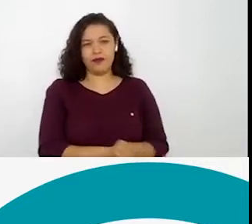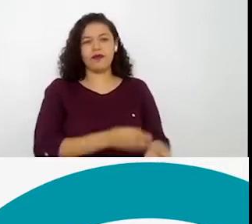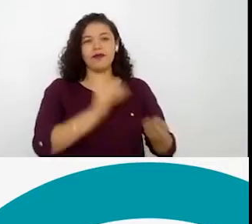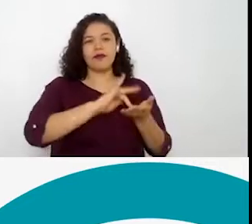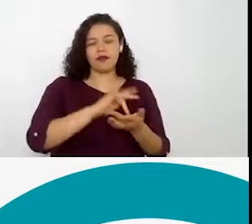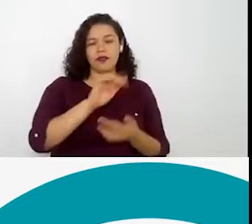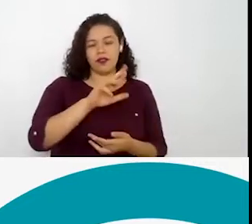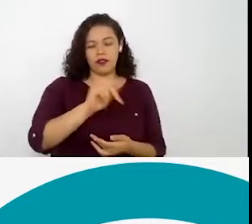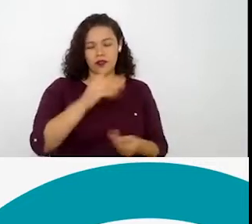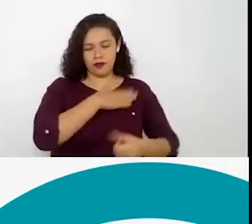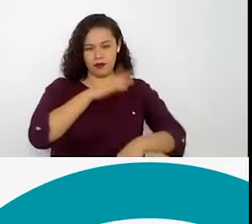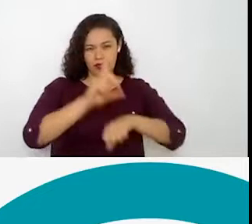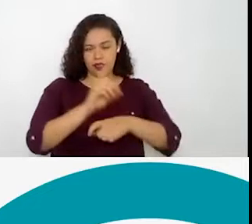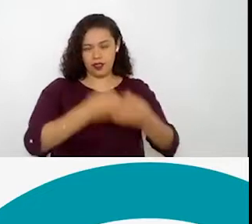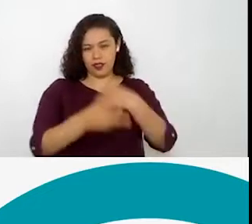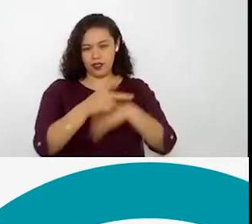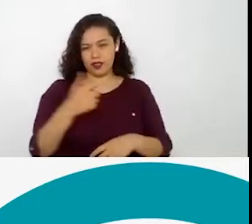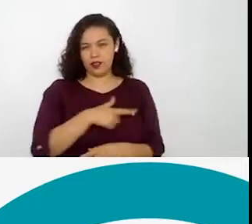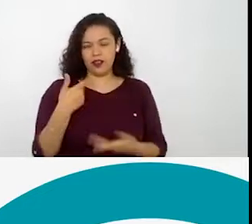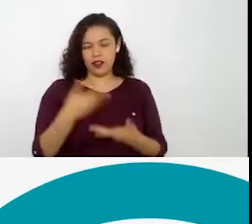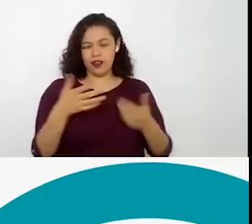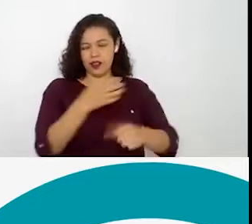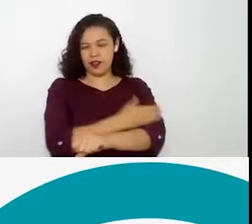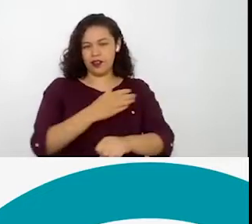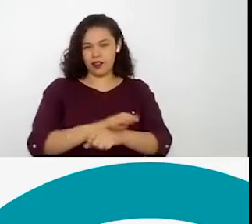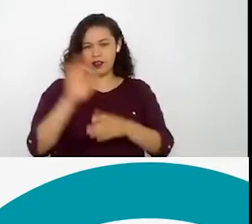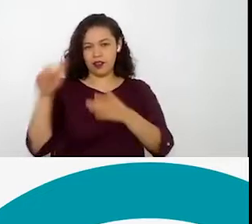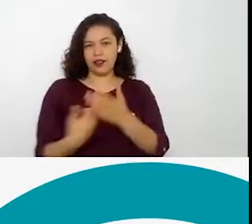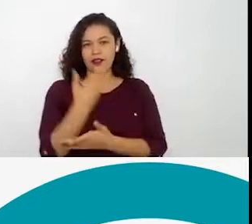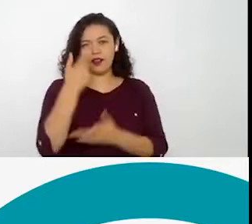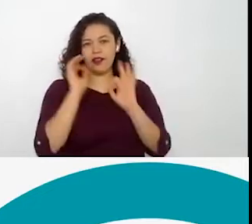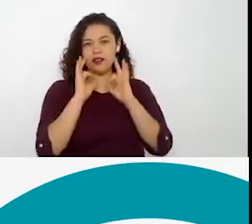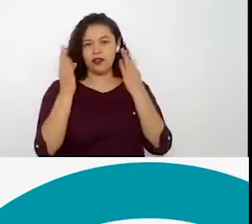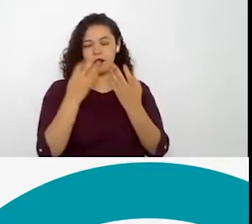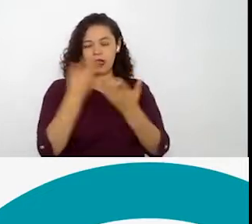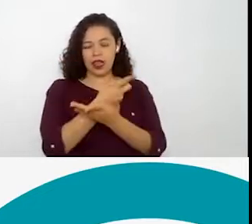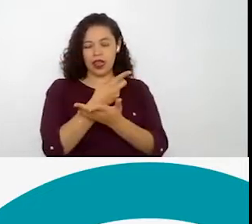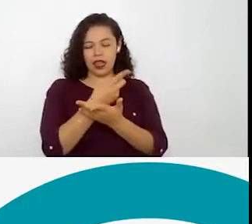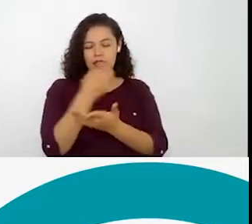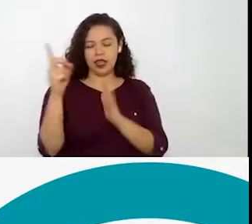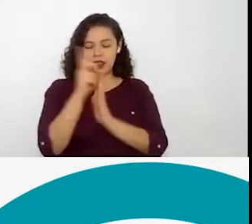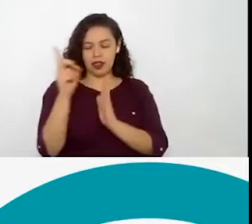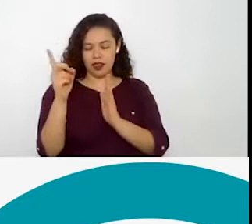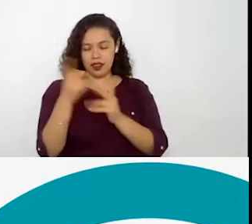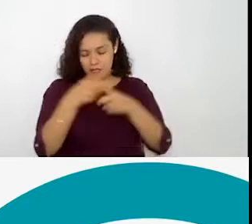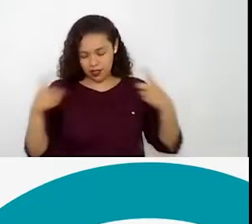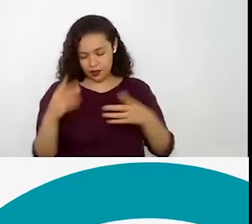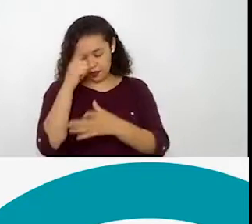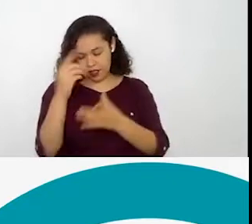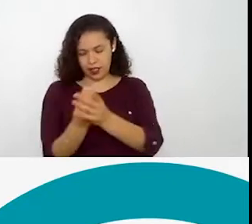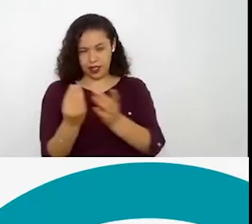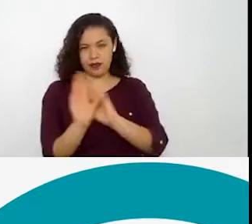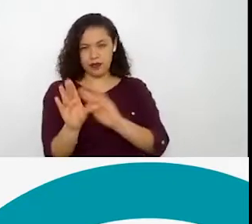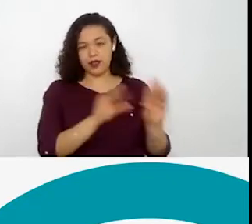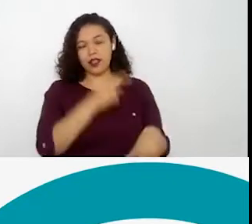nosotros es un gusto que nos acompañen esta mañana a esta sesión de capacitación para justamente apoyarlos en un cumplimiento